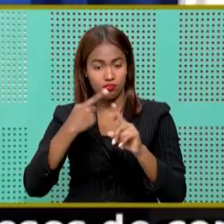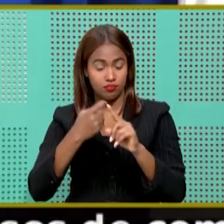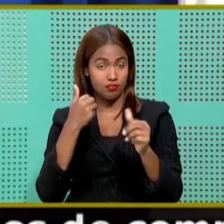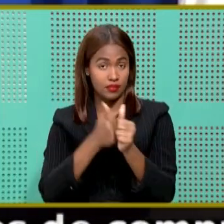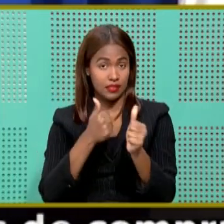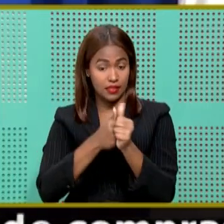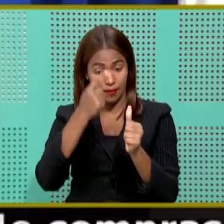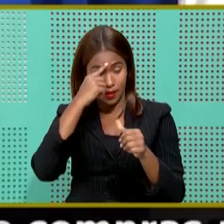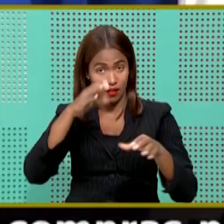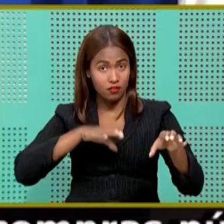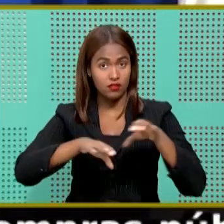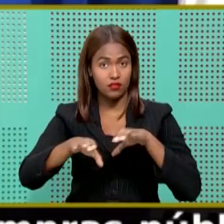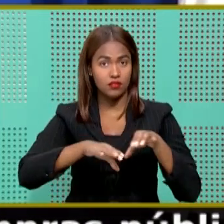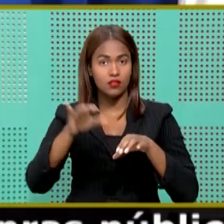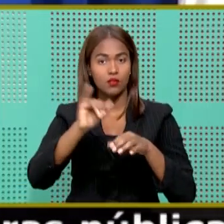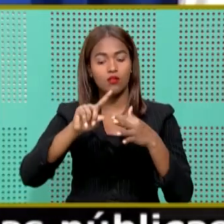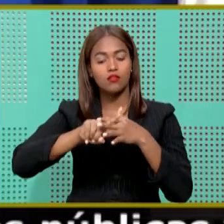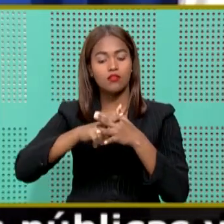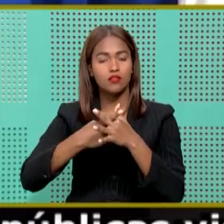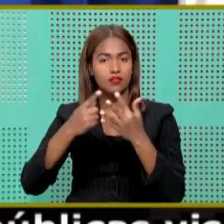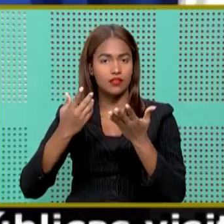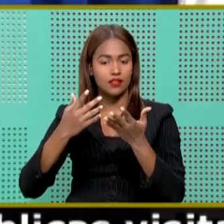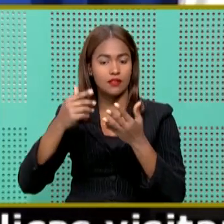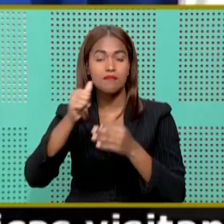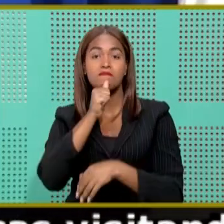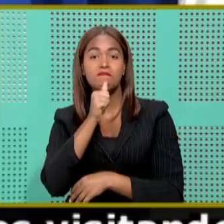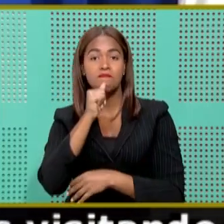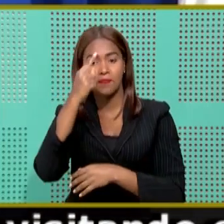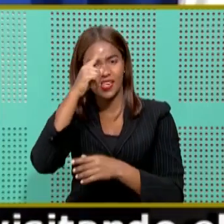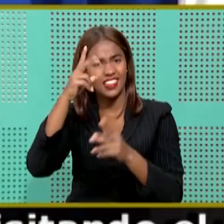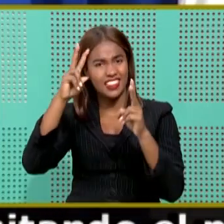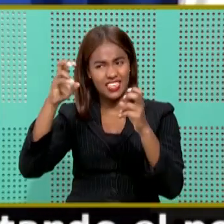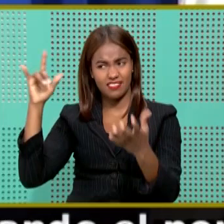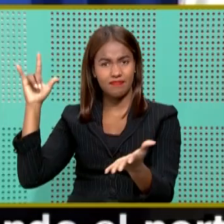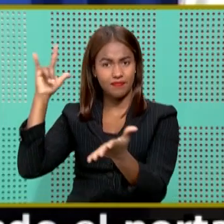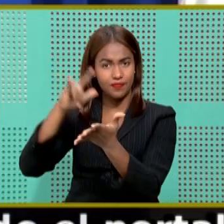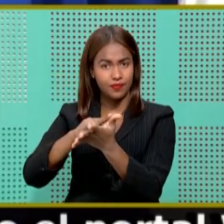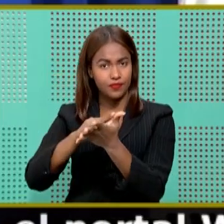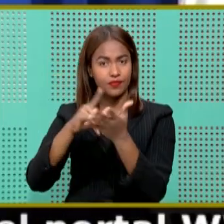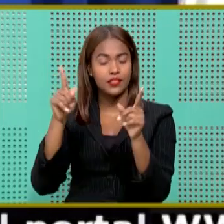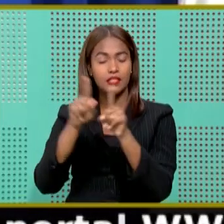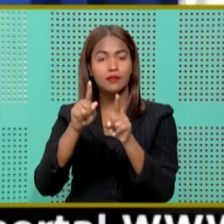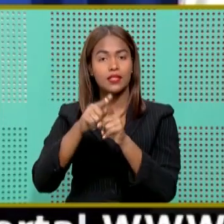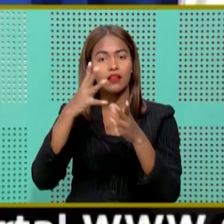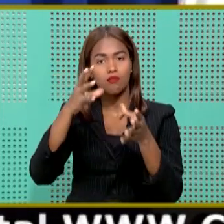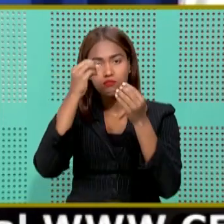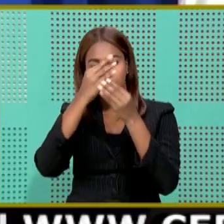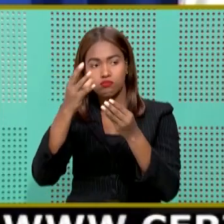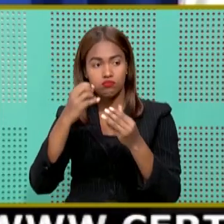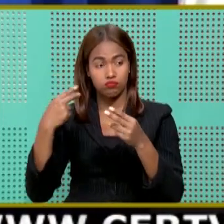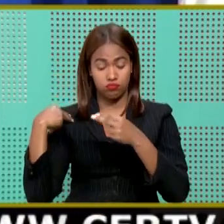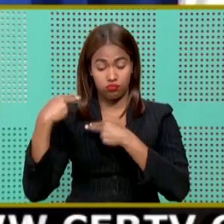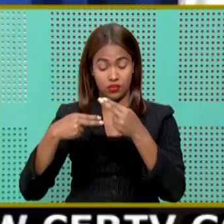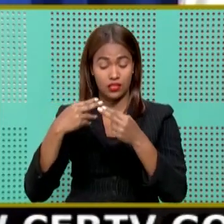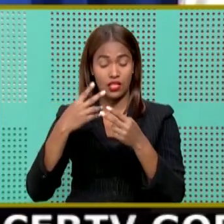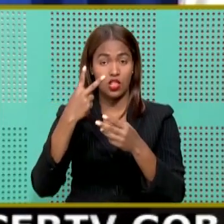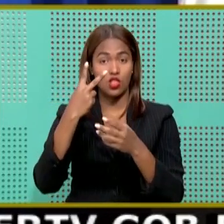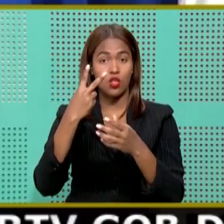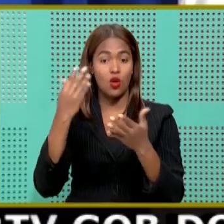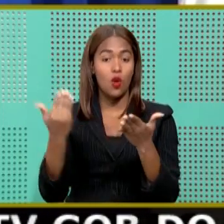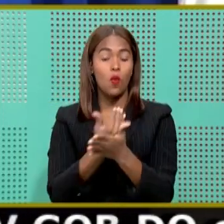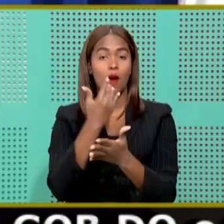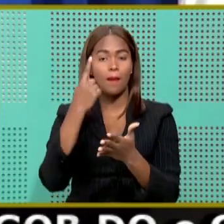a la competencia y la iniciativa privada en materia aeroportuaria, según la configuración histórica de los dos modelos de